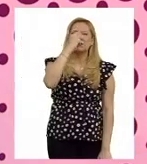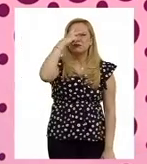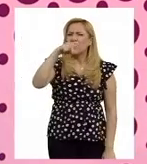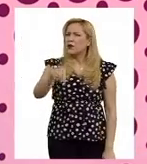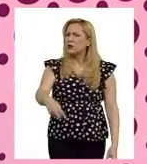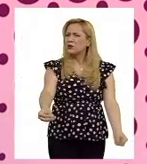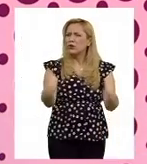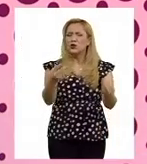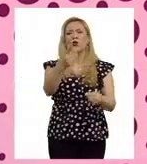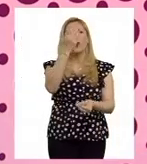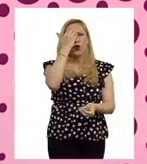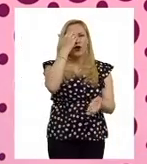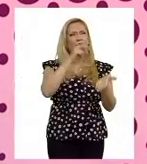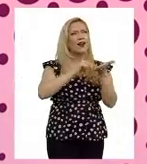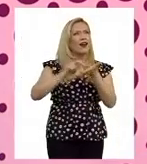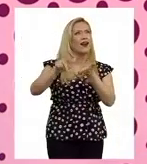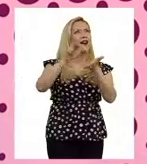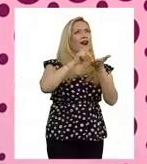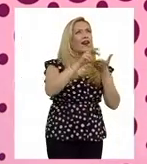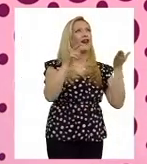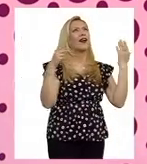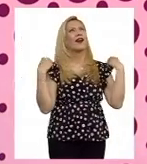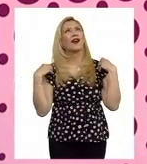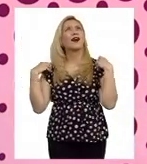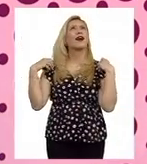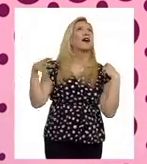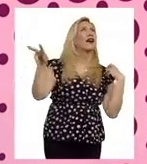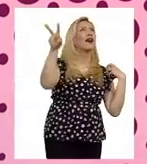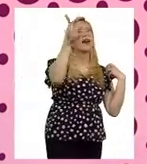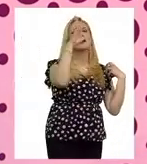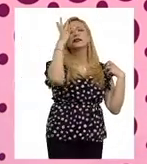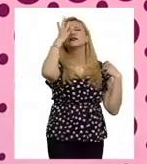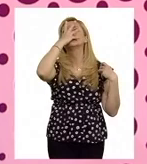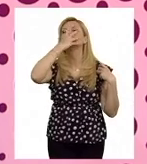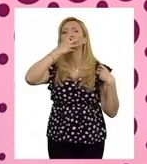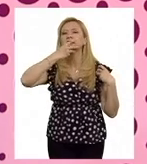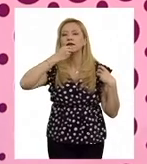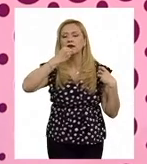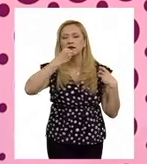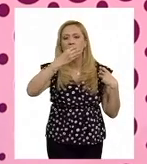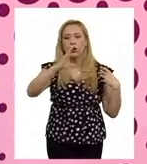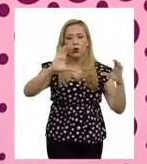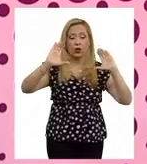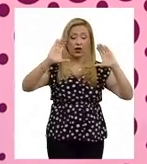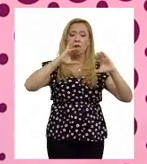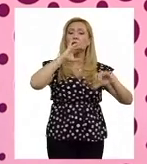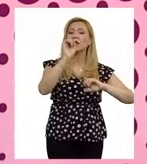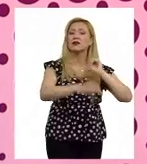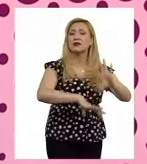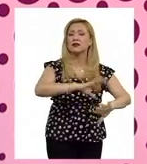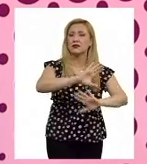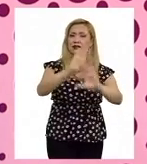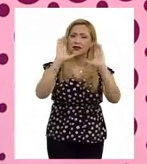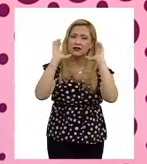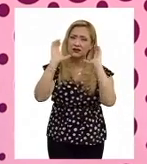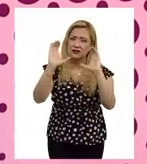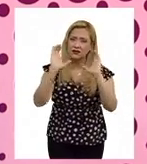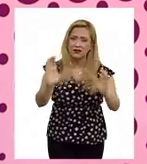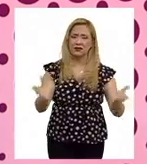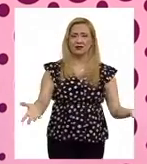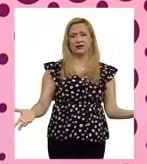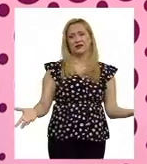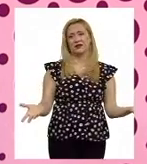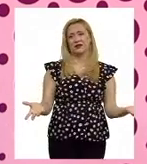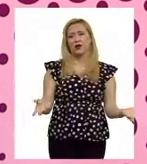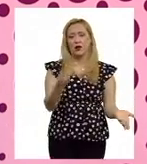Conozcamos, caminemos México, caminemos nuestros recursos naturales. Por supuesto, reciclar. Por supuesto, cuidemos lo que